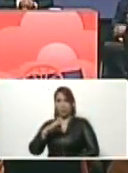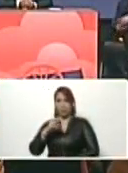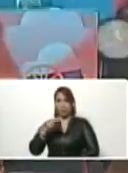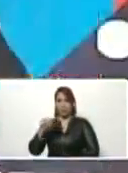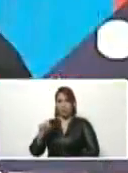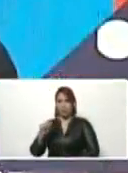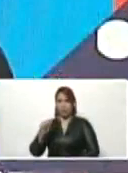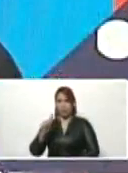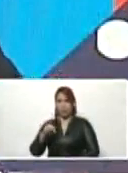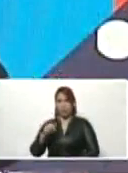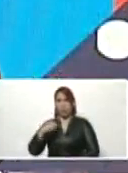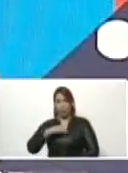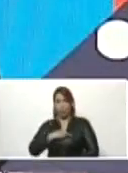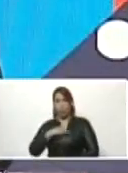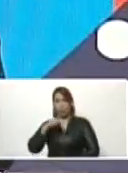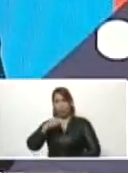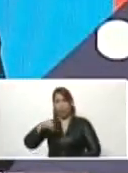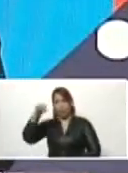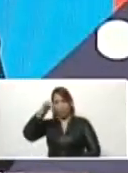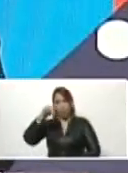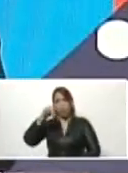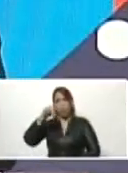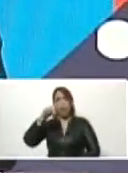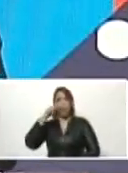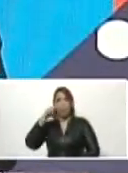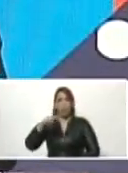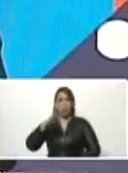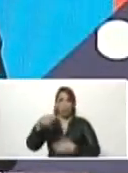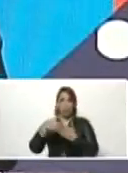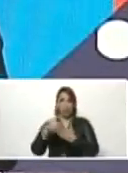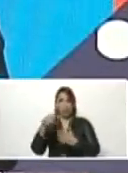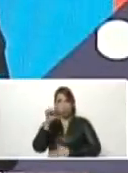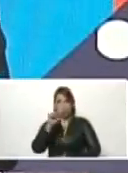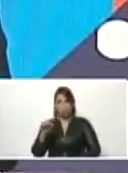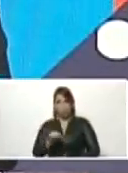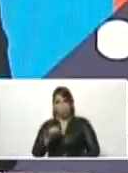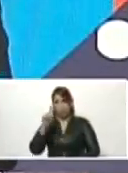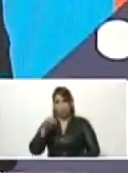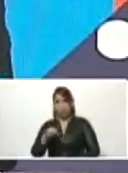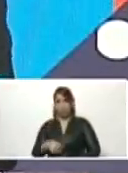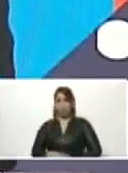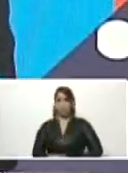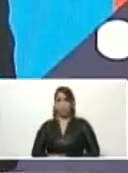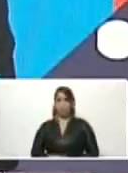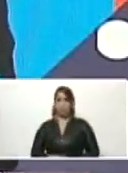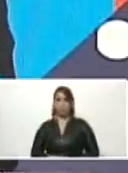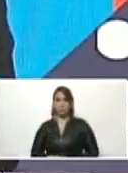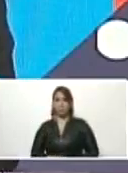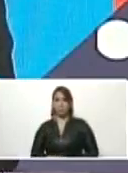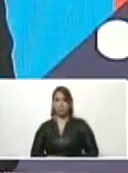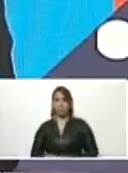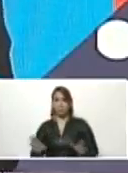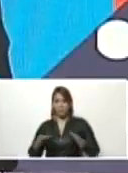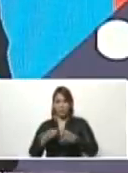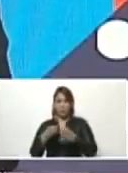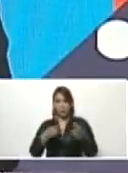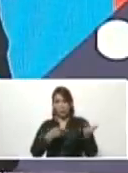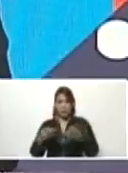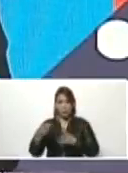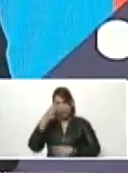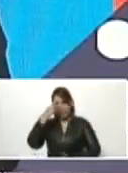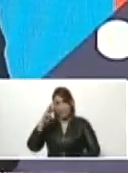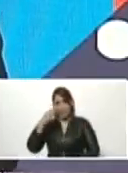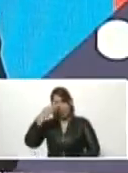lema que hemos escogido para esta actividad. Y se han reunido invitados desde México,